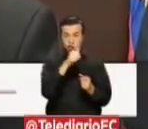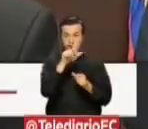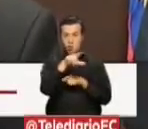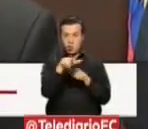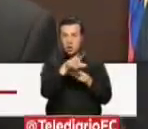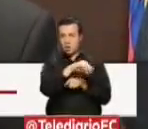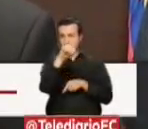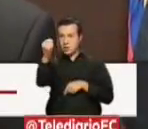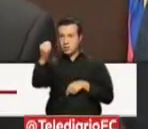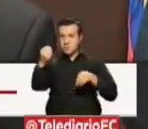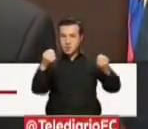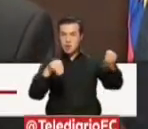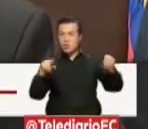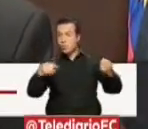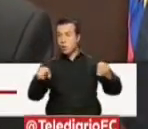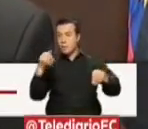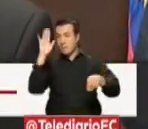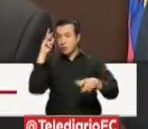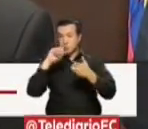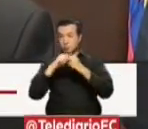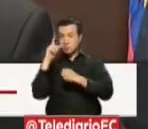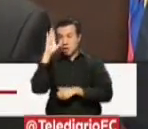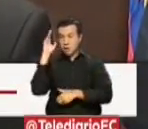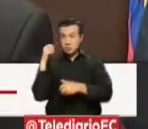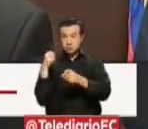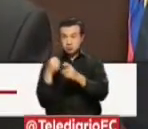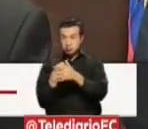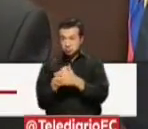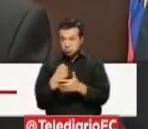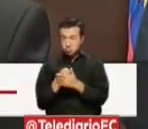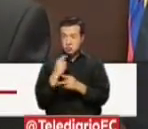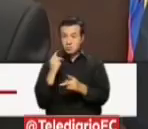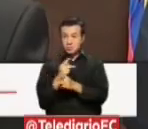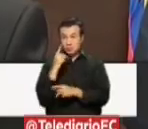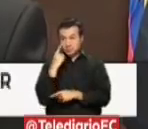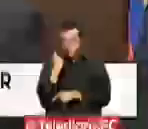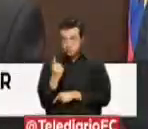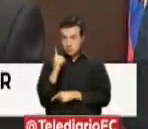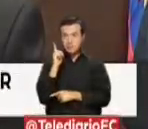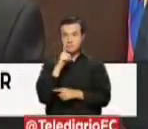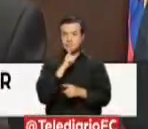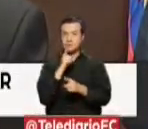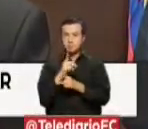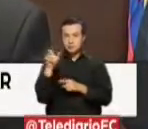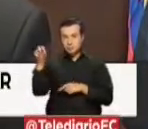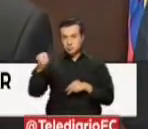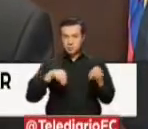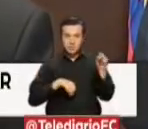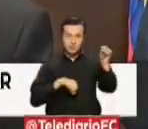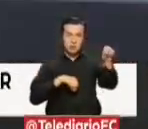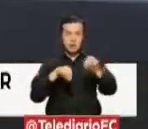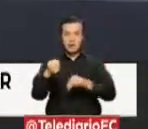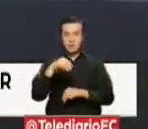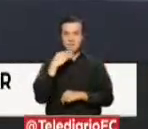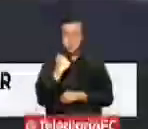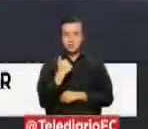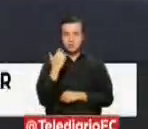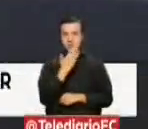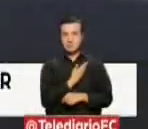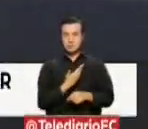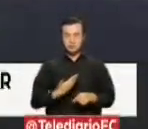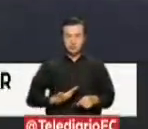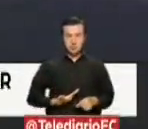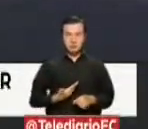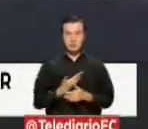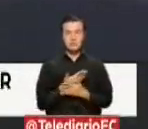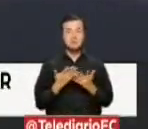en aquellos puntos críticos donde nosotros sabemos donde un fotorradar puede tener mayor efectividad. El Ejecutivo prefiere